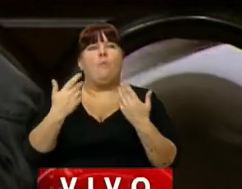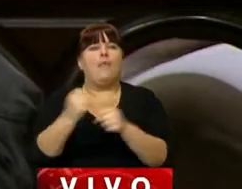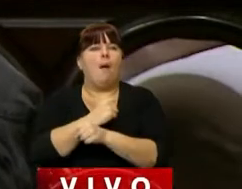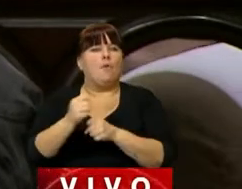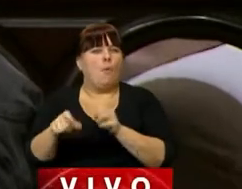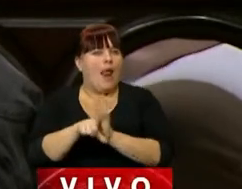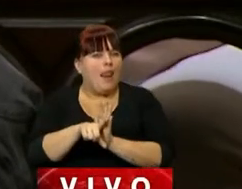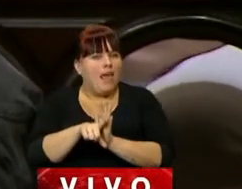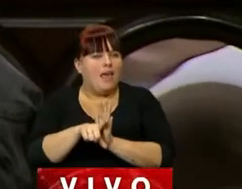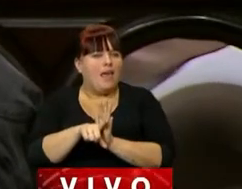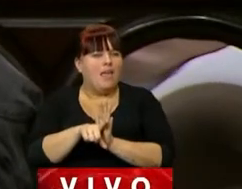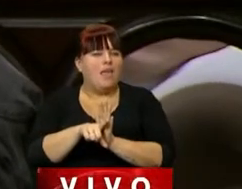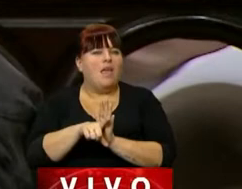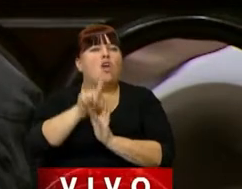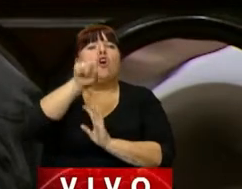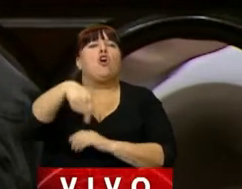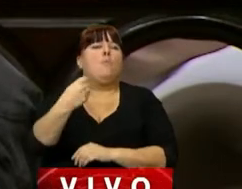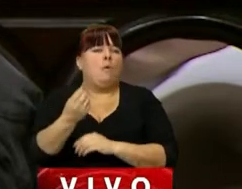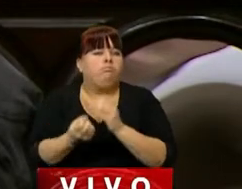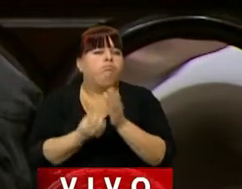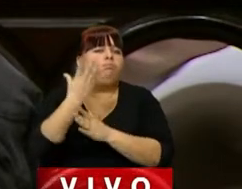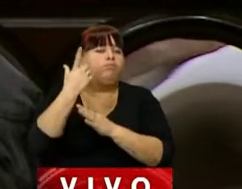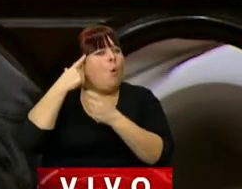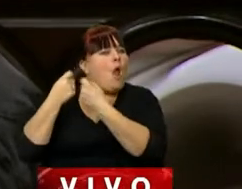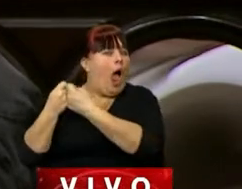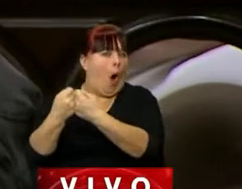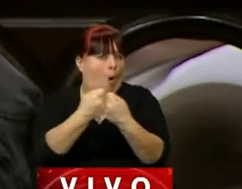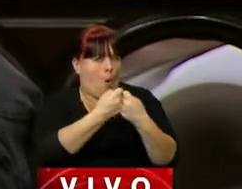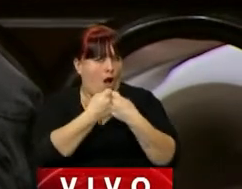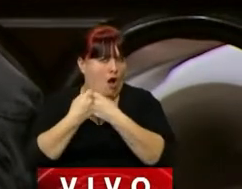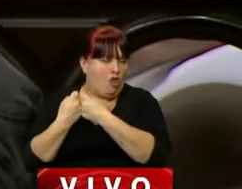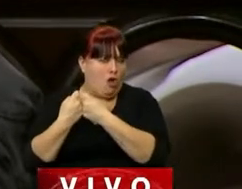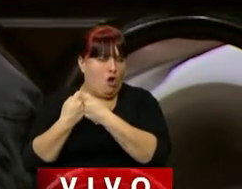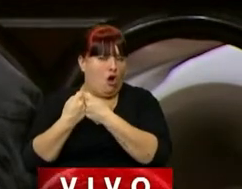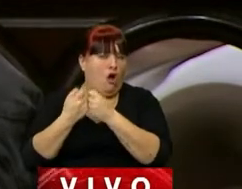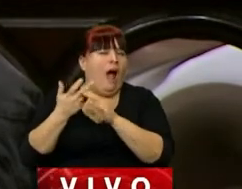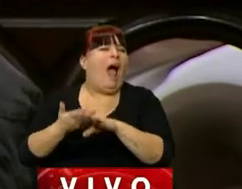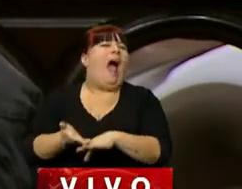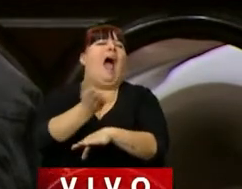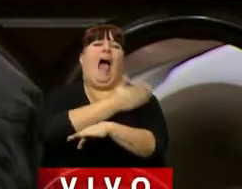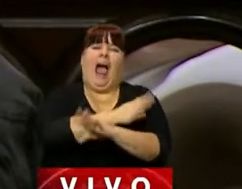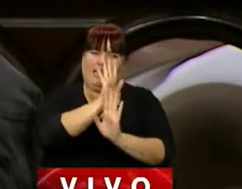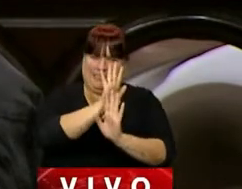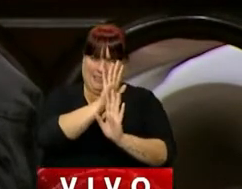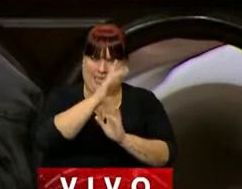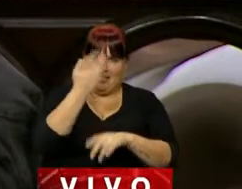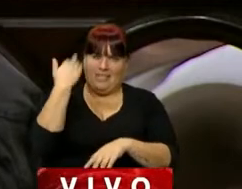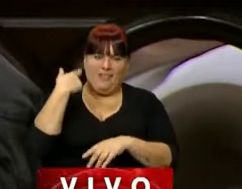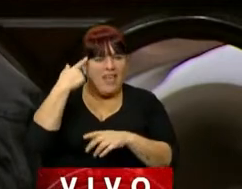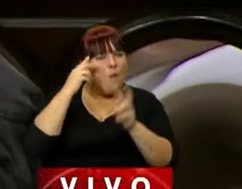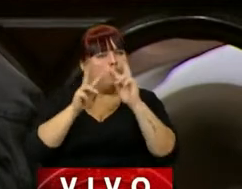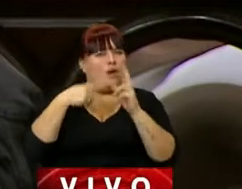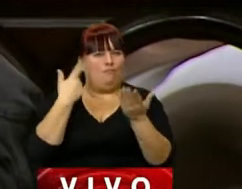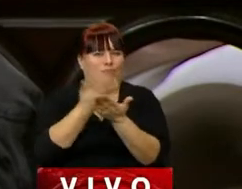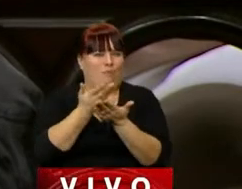ley que surgió de un consenso anterior al que pudimos